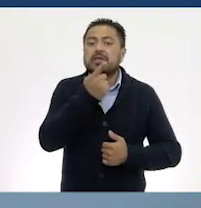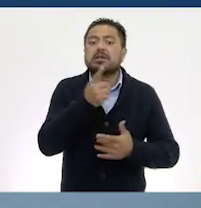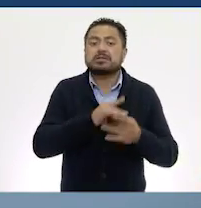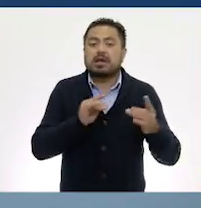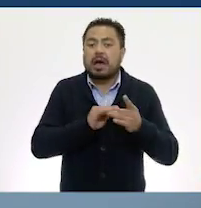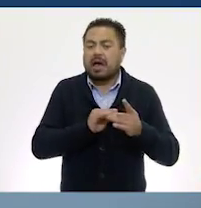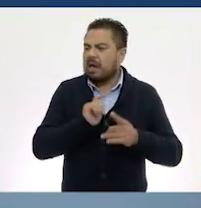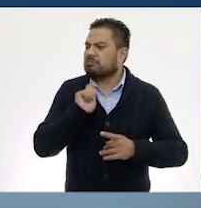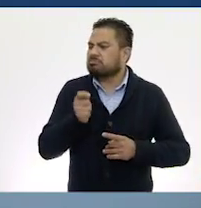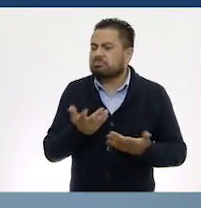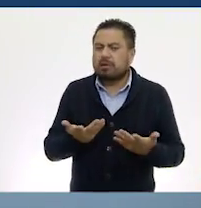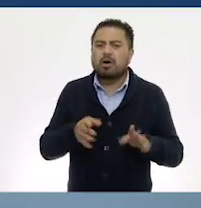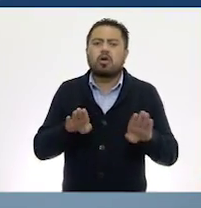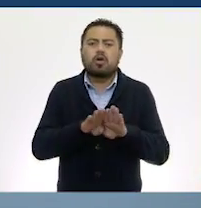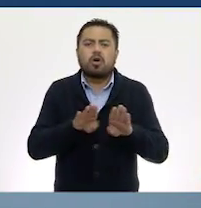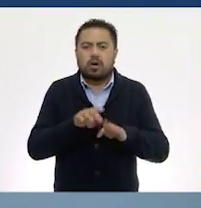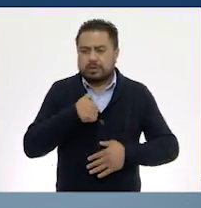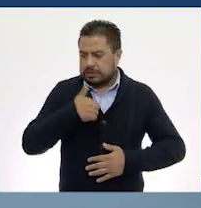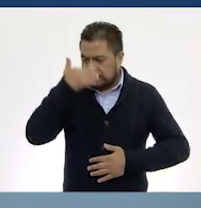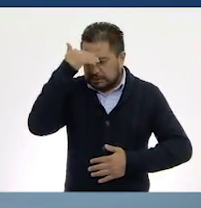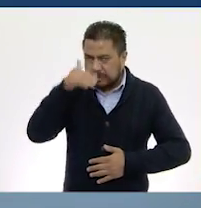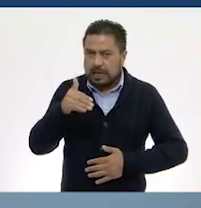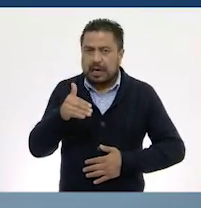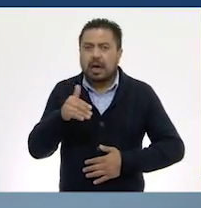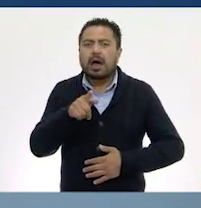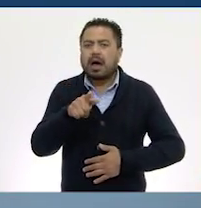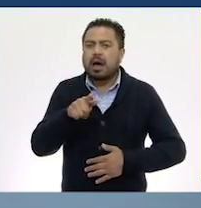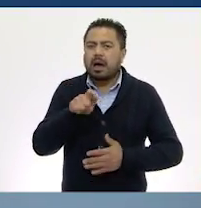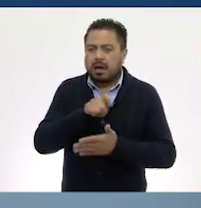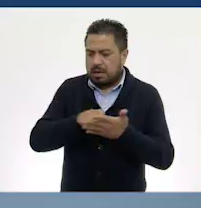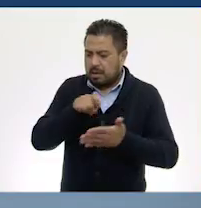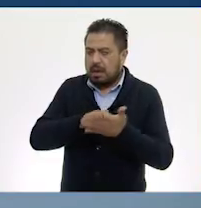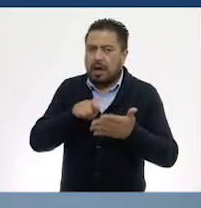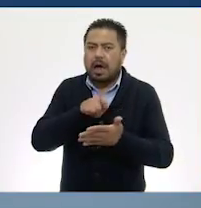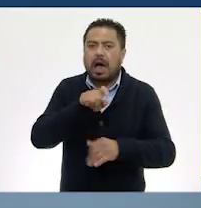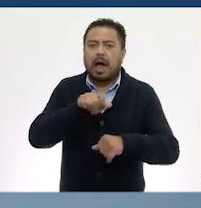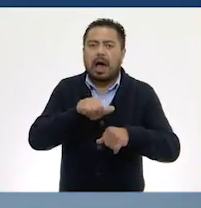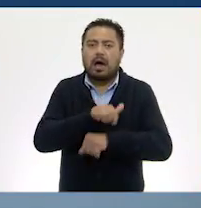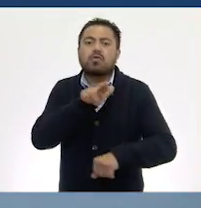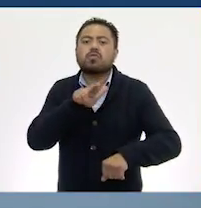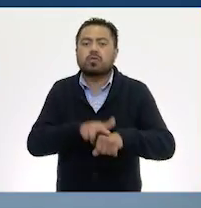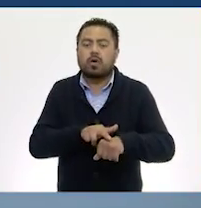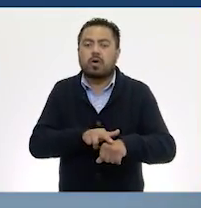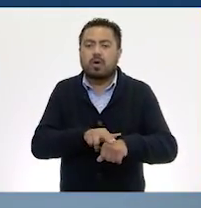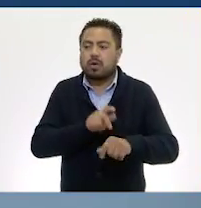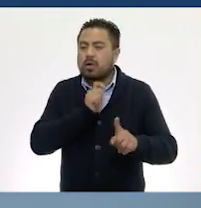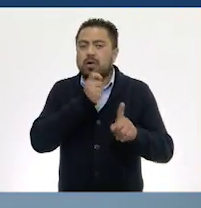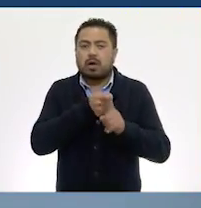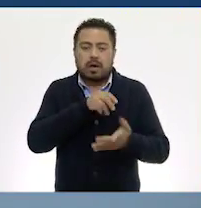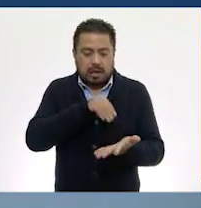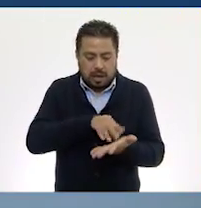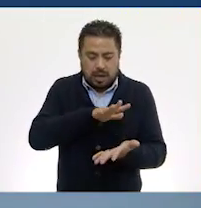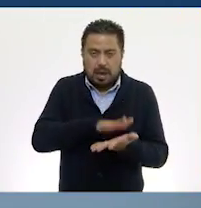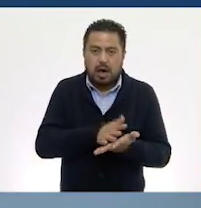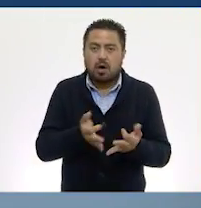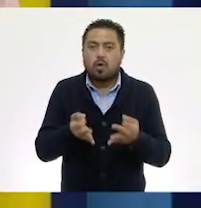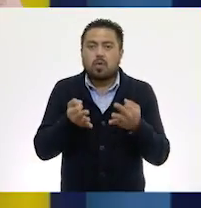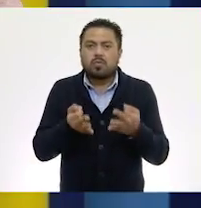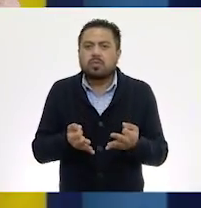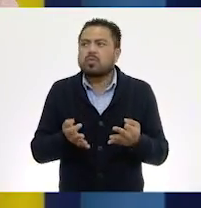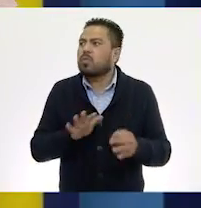ser? ¿O cómo saber que sí los escribió ese autor y son contenidos